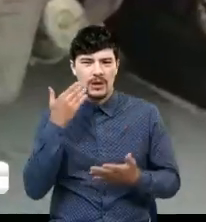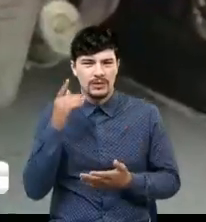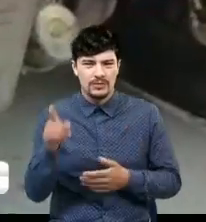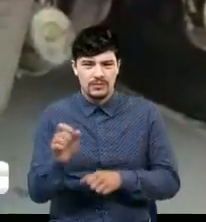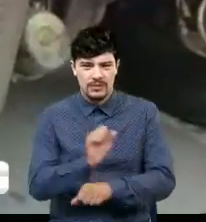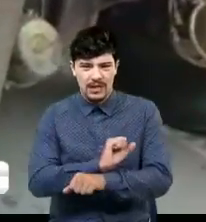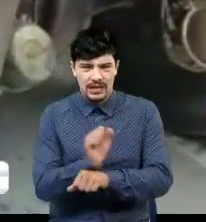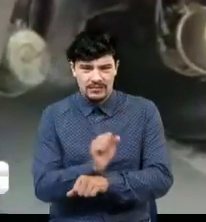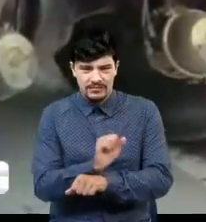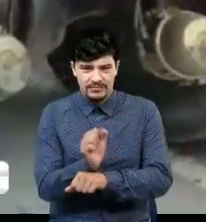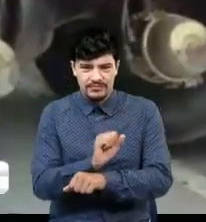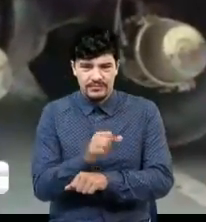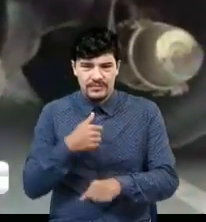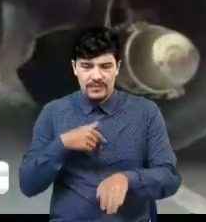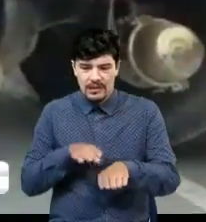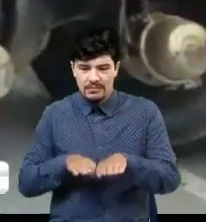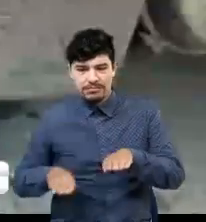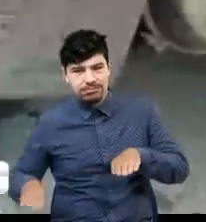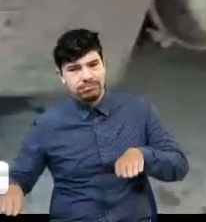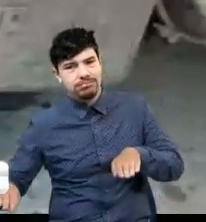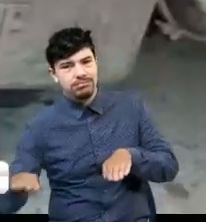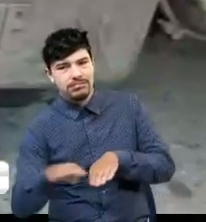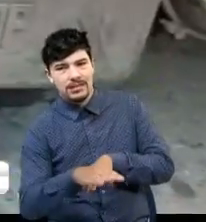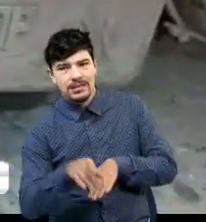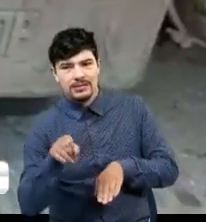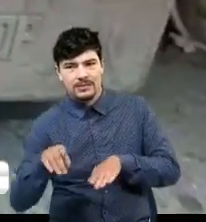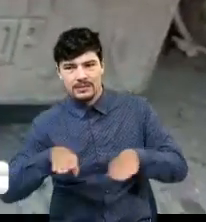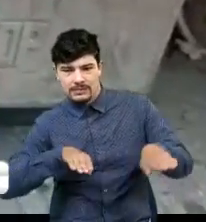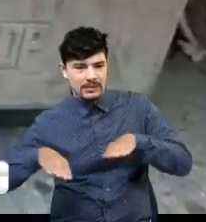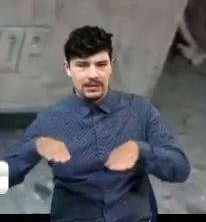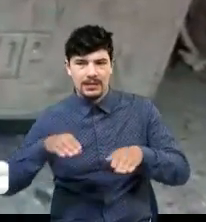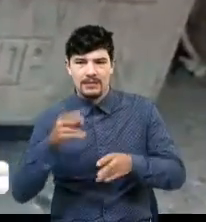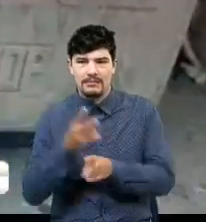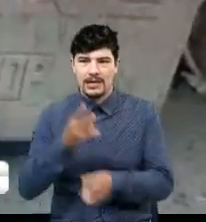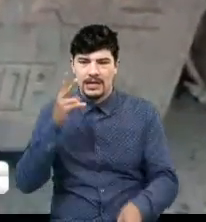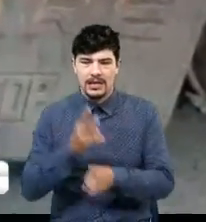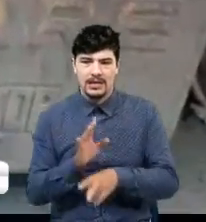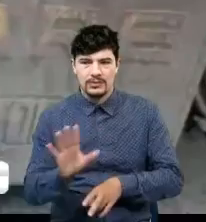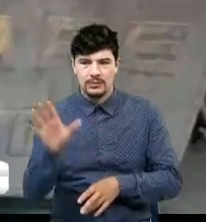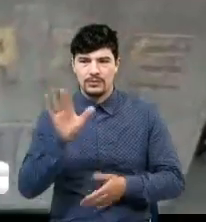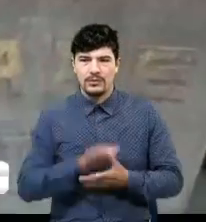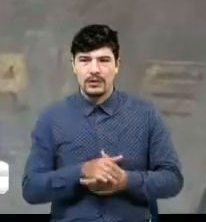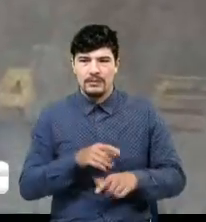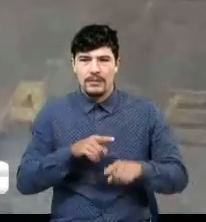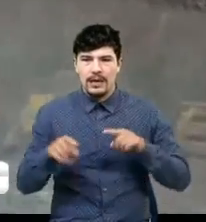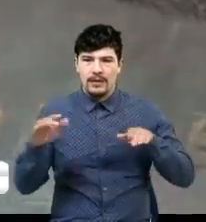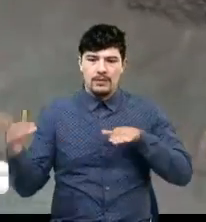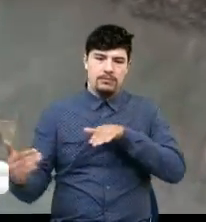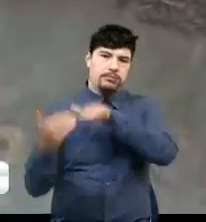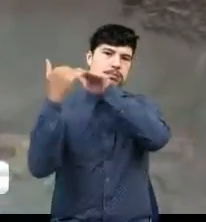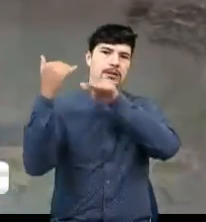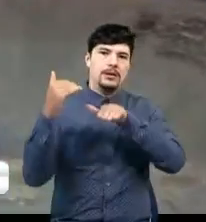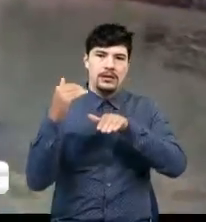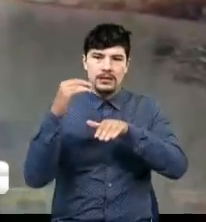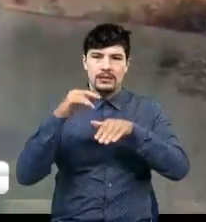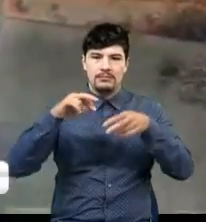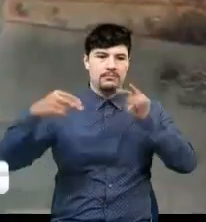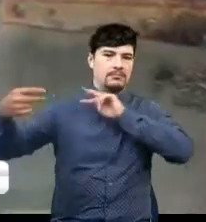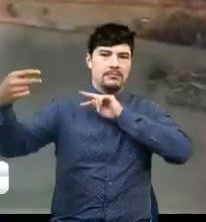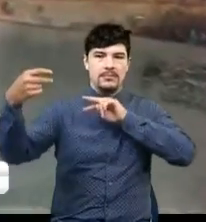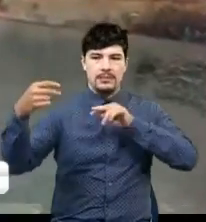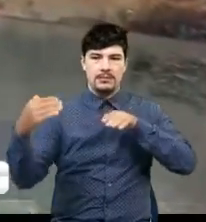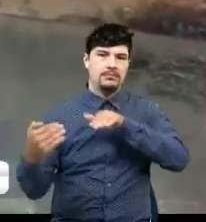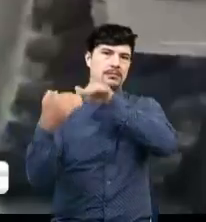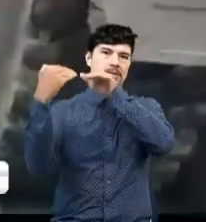vehículo particular pretendió adelantar la curva en una maniobra peligrosa a un tractocamión se vio de frente con una volqueta que iba en sentido contrario